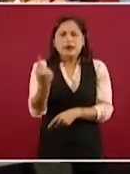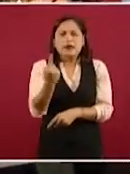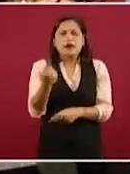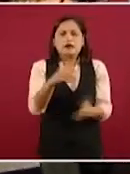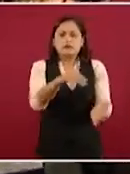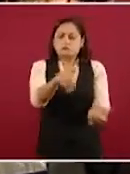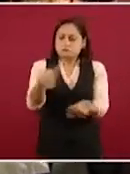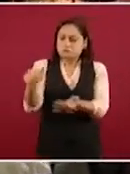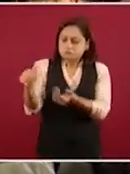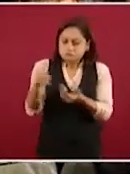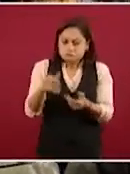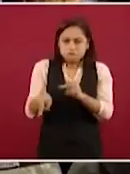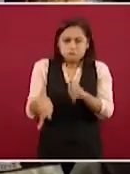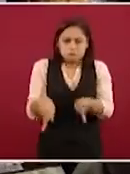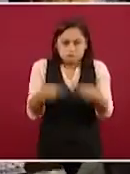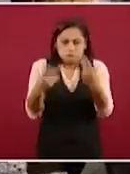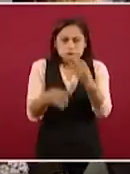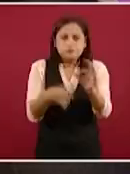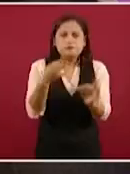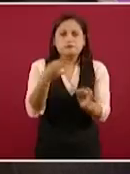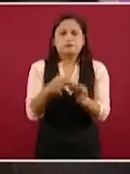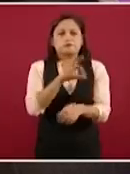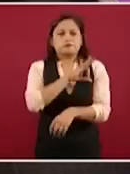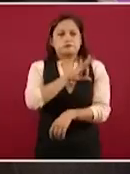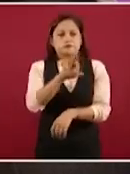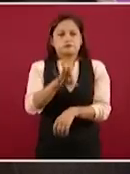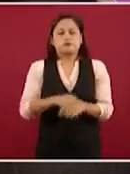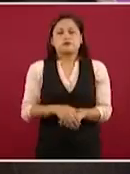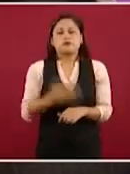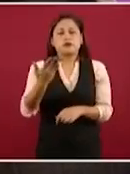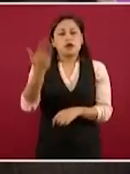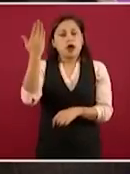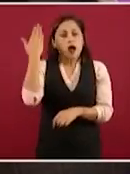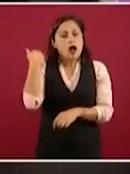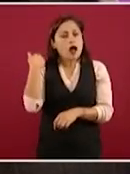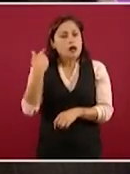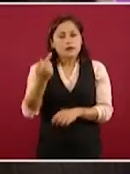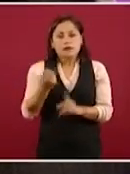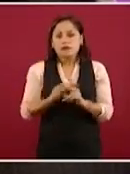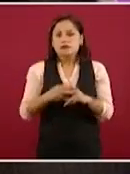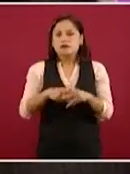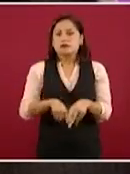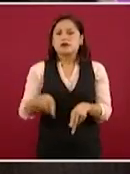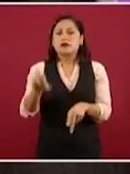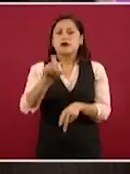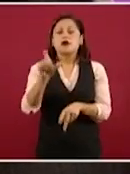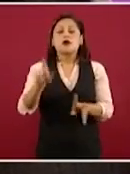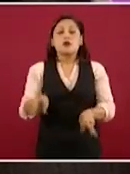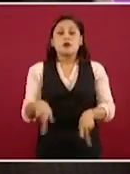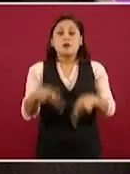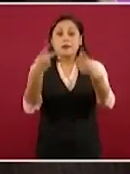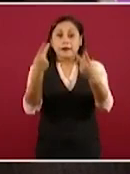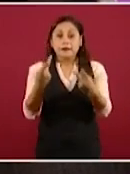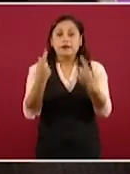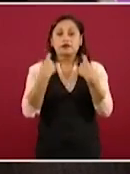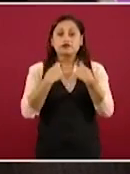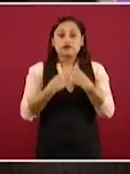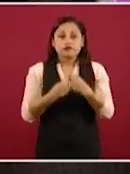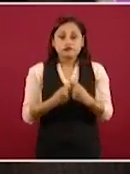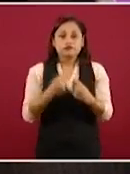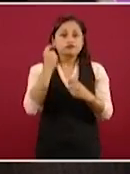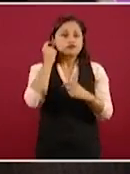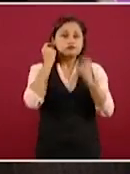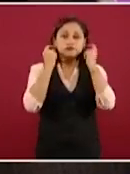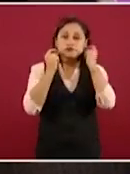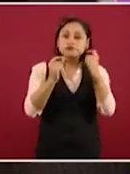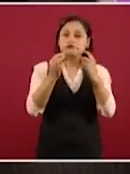Originalmente habíamos planteado una subasta de joyas, como el señor presidente, y nos sentimos honrados. Lo